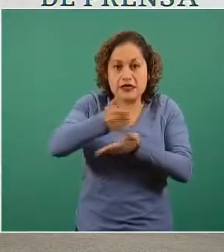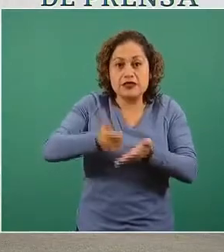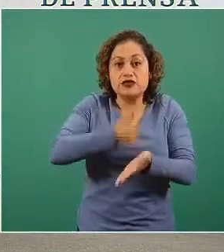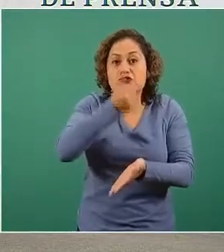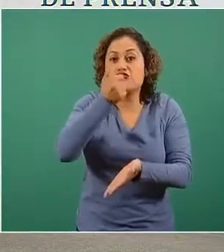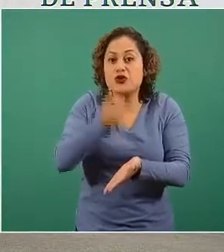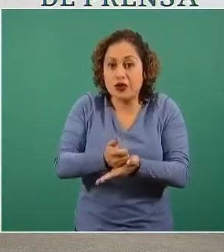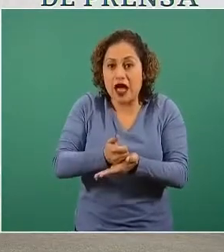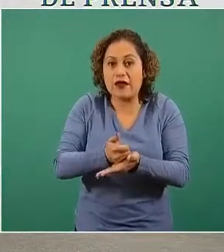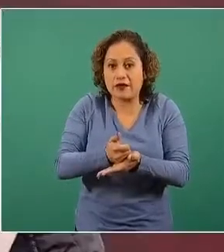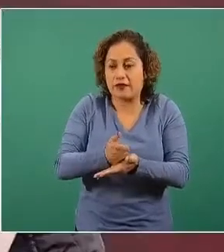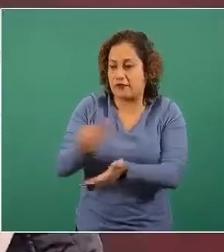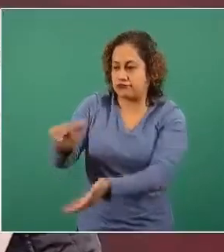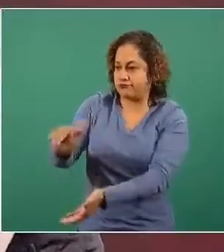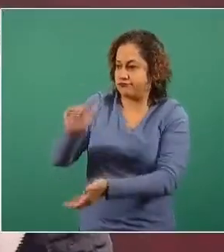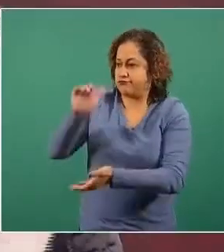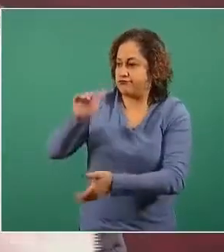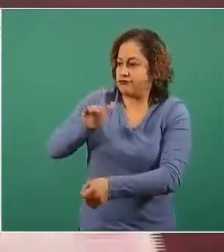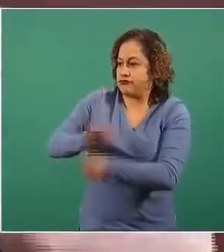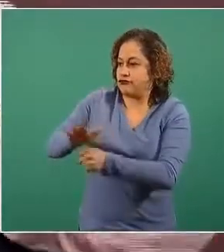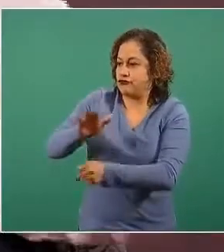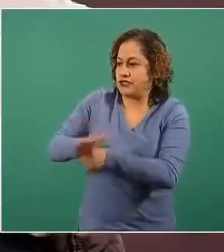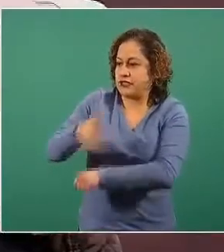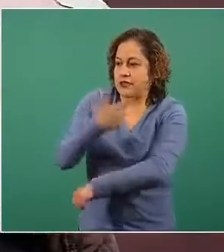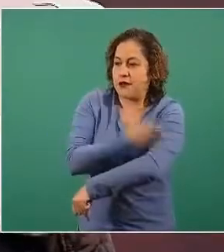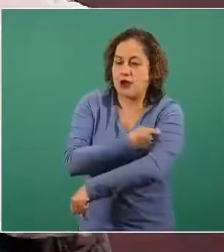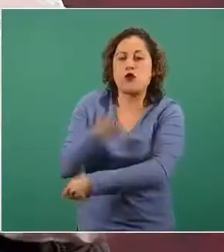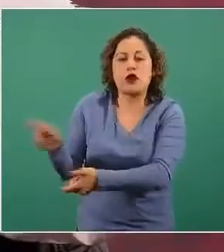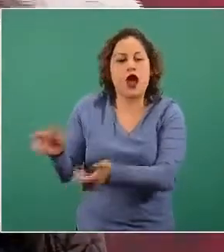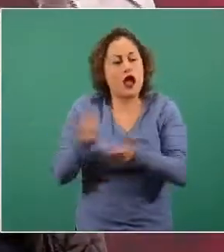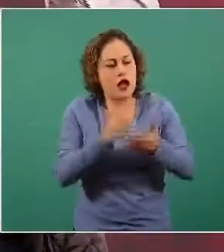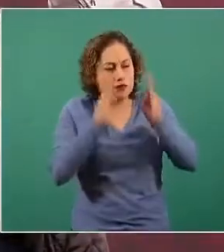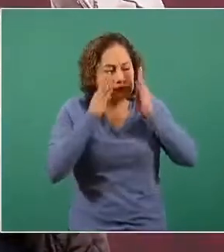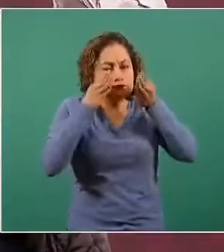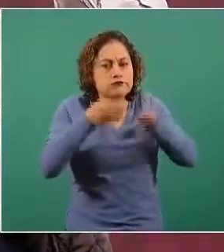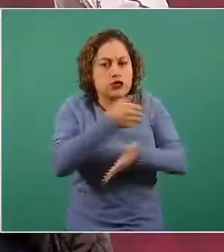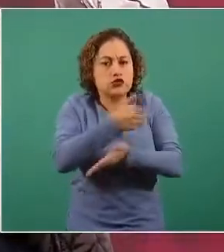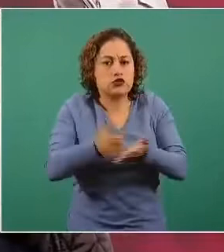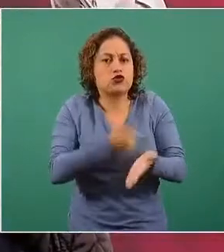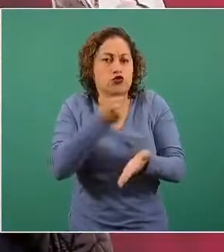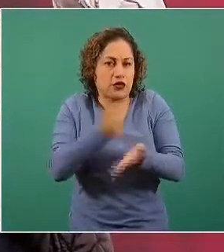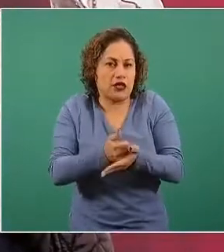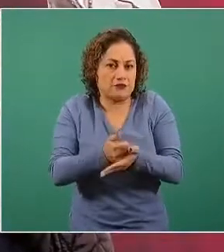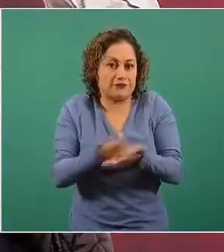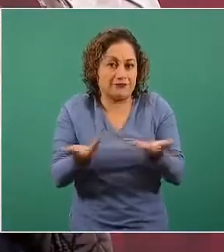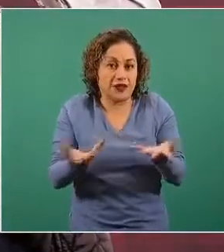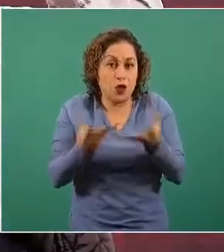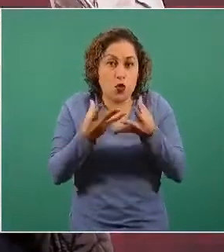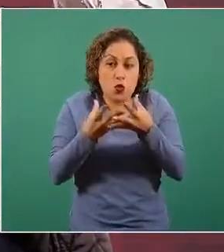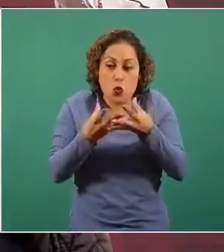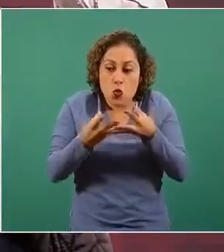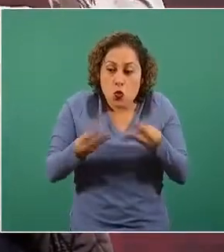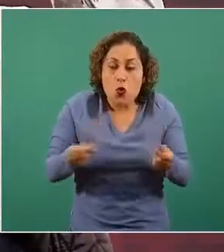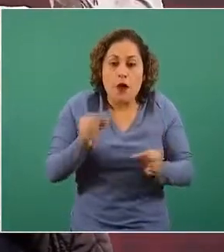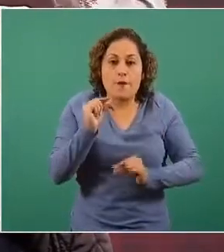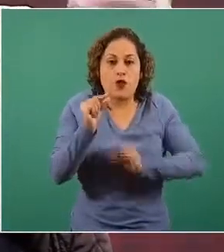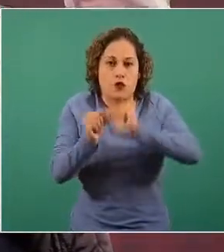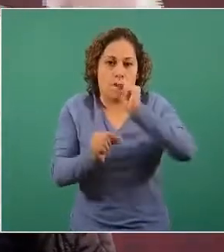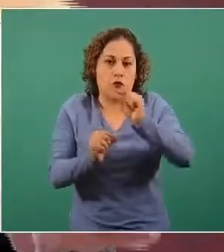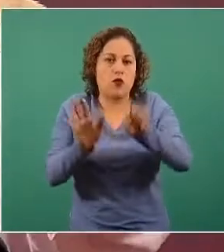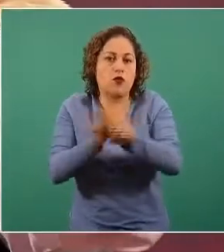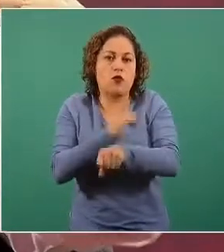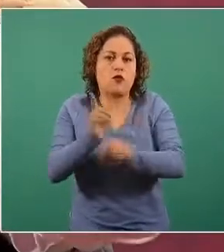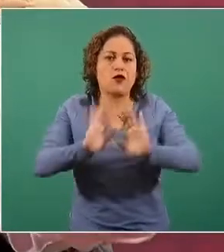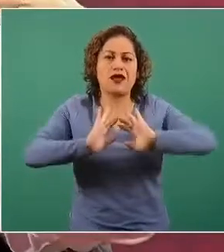más vacunas disponibles y entonces habrá un impacto epidemiológico en las zonas rurales que ya quedaron cubiertas